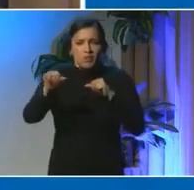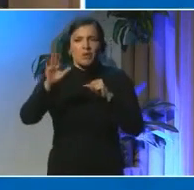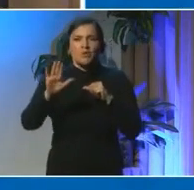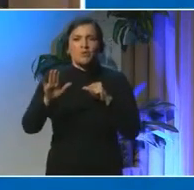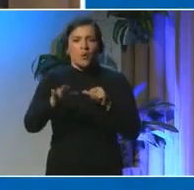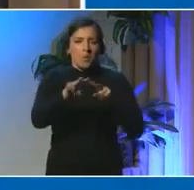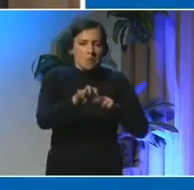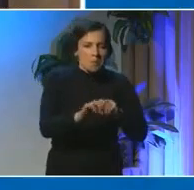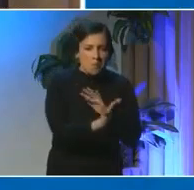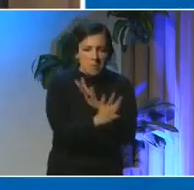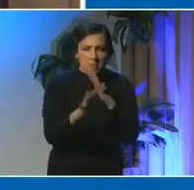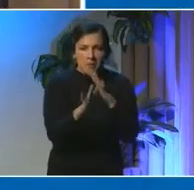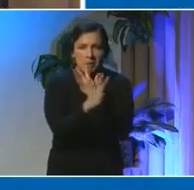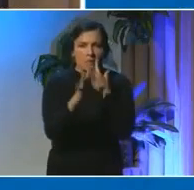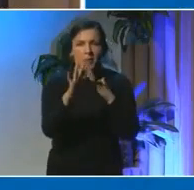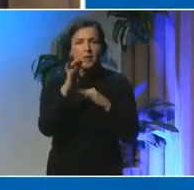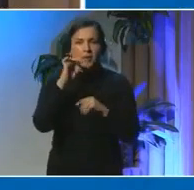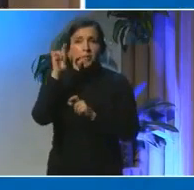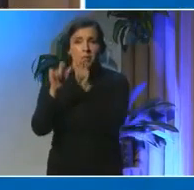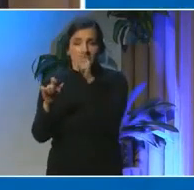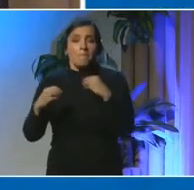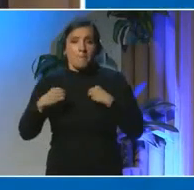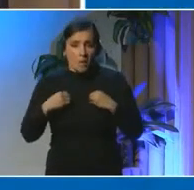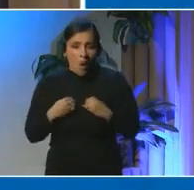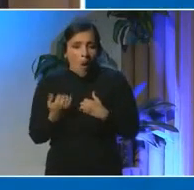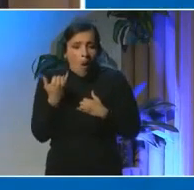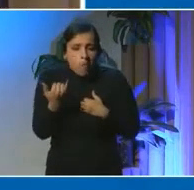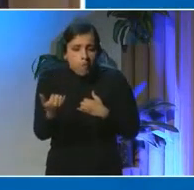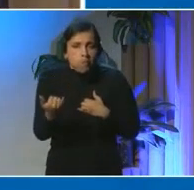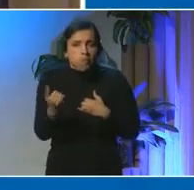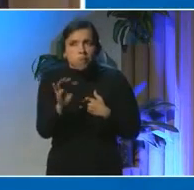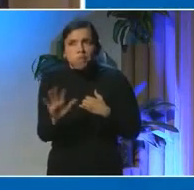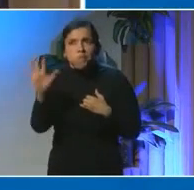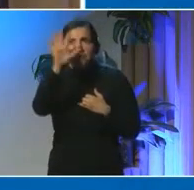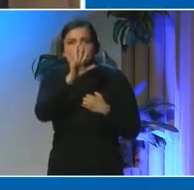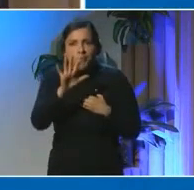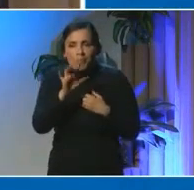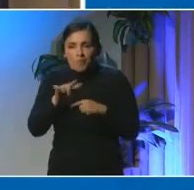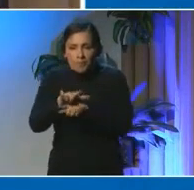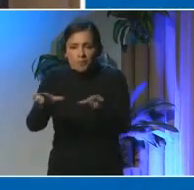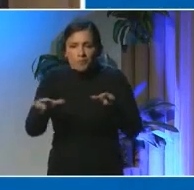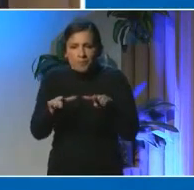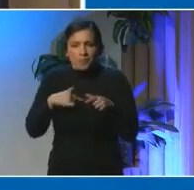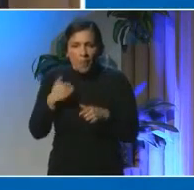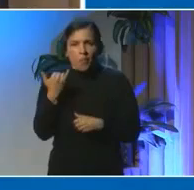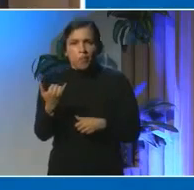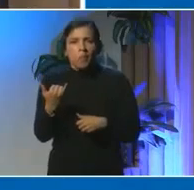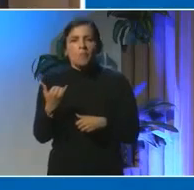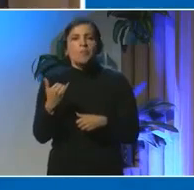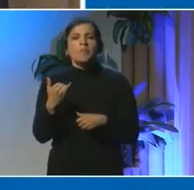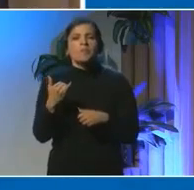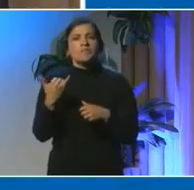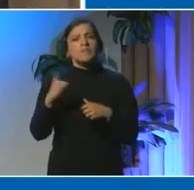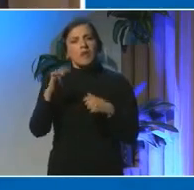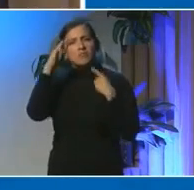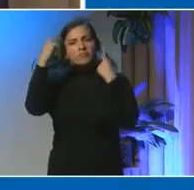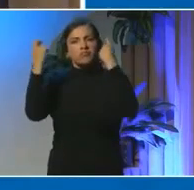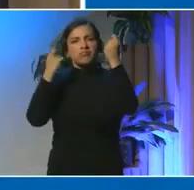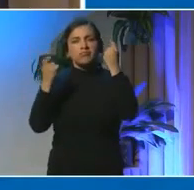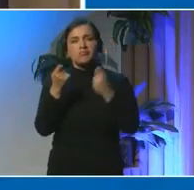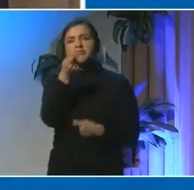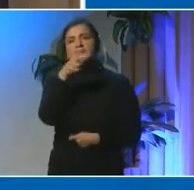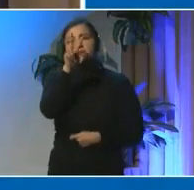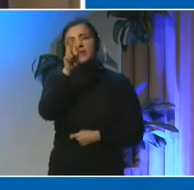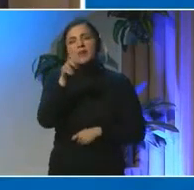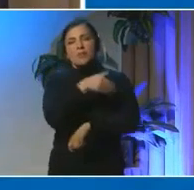impulsándolo con las las personas que viven en en esta región eh hemos logrado regular más de 7 millones de metros